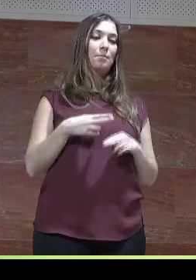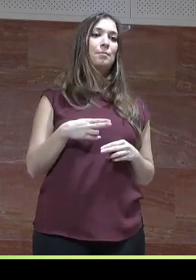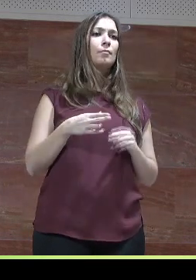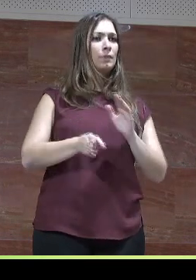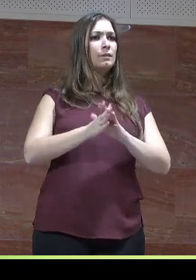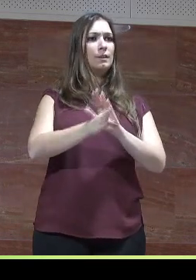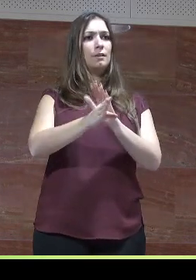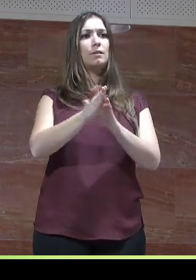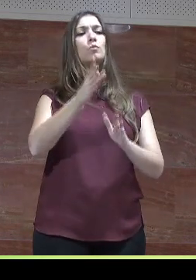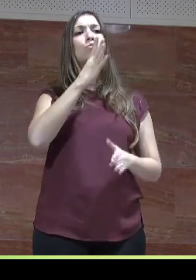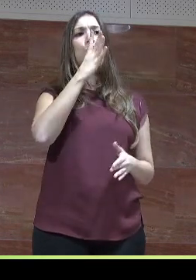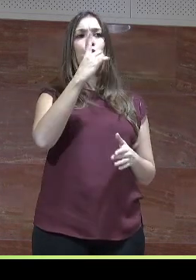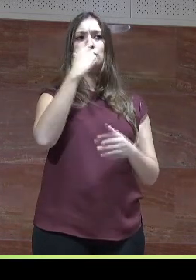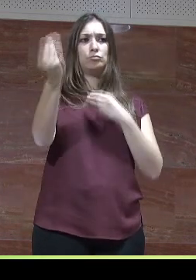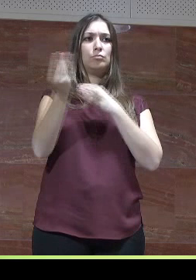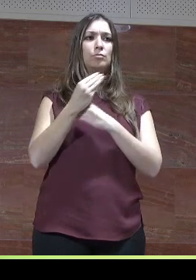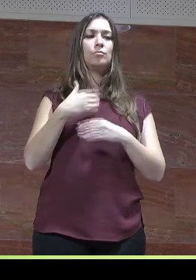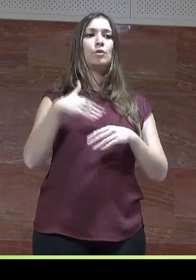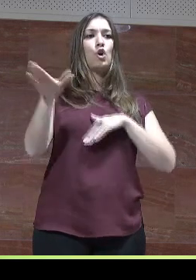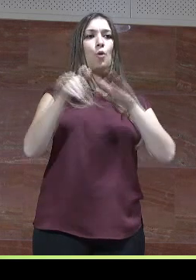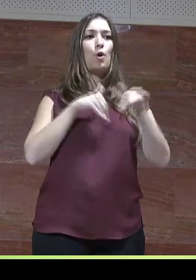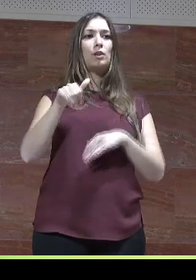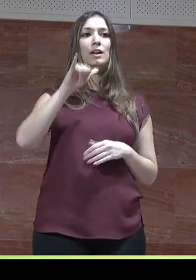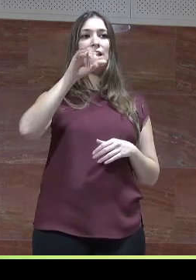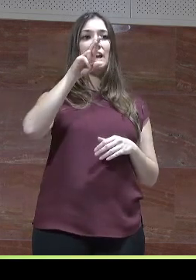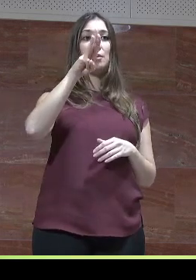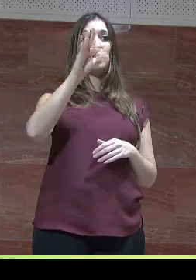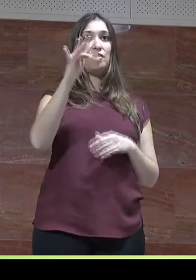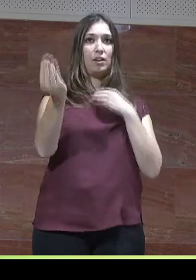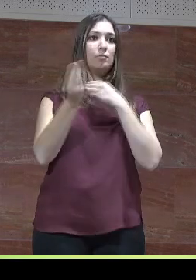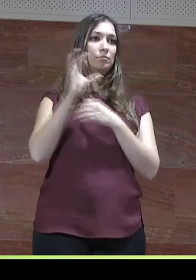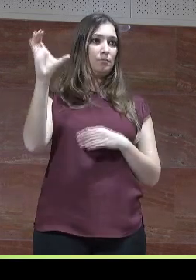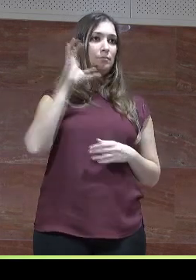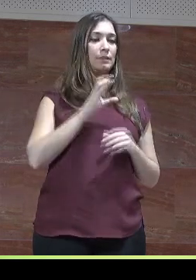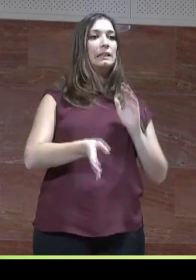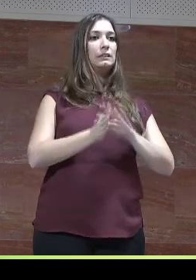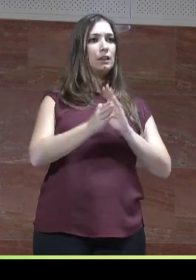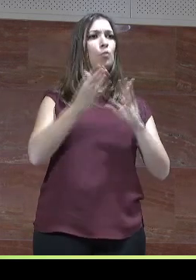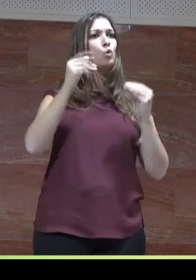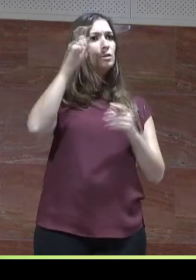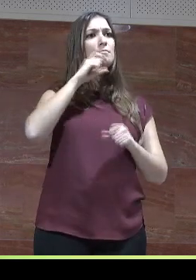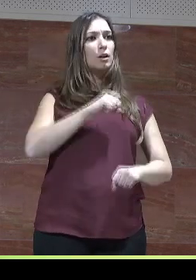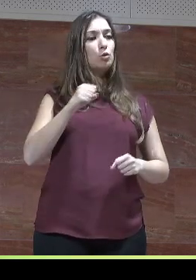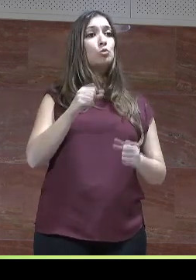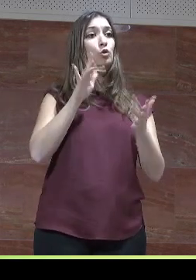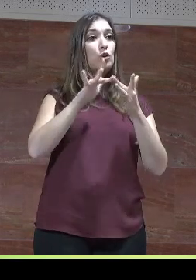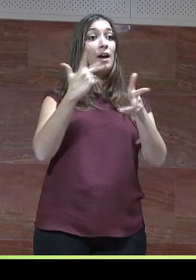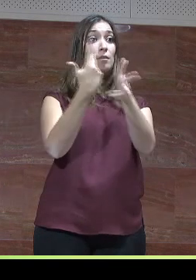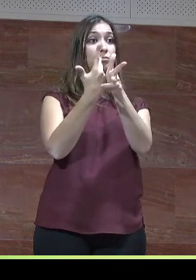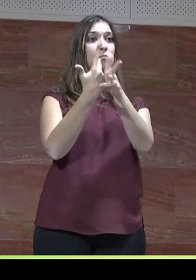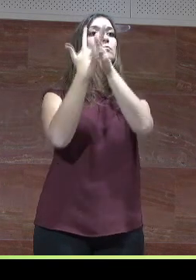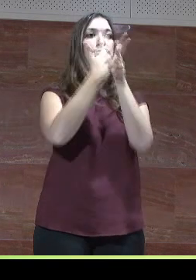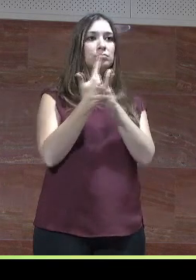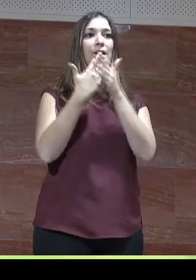cabo gracias a la subvención de la convocatoria IRPF, pues tenemos a un montón de gente mayor que está videoconectada con